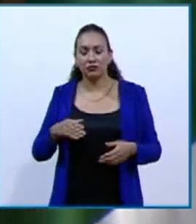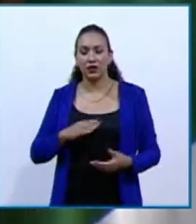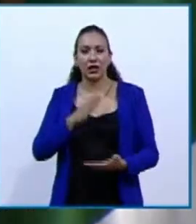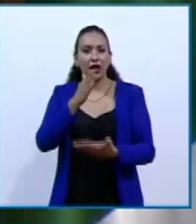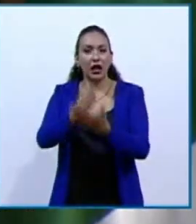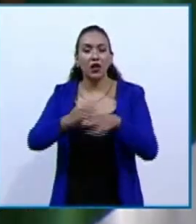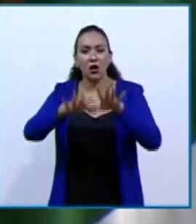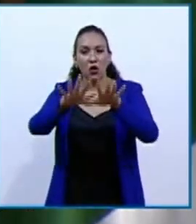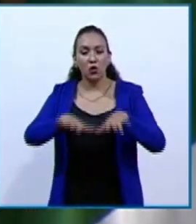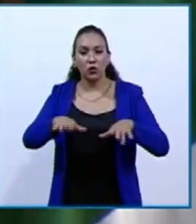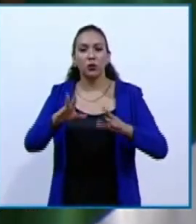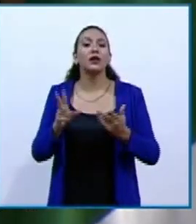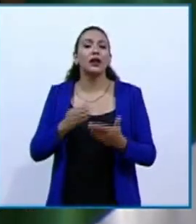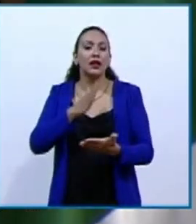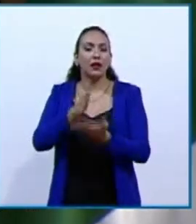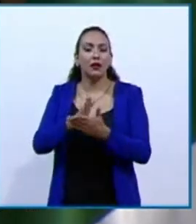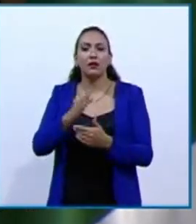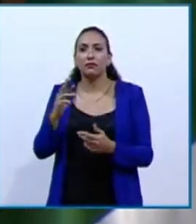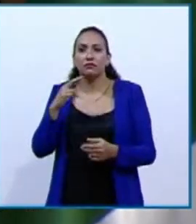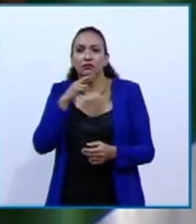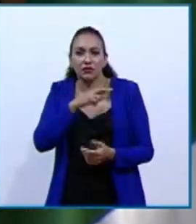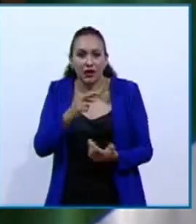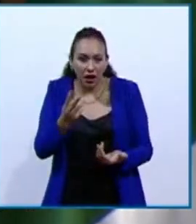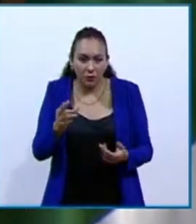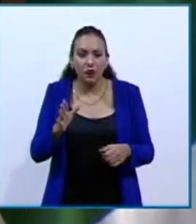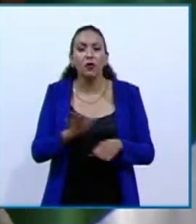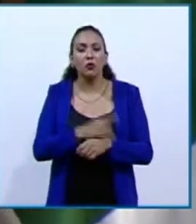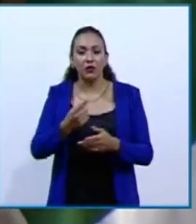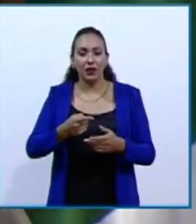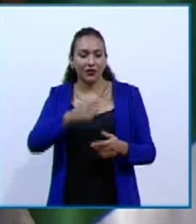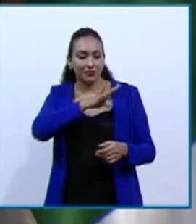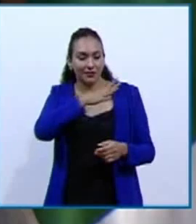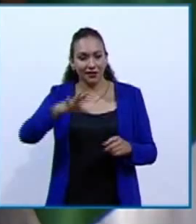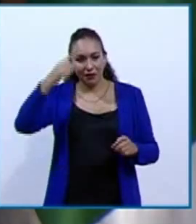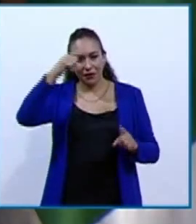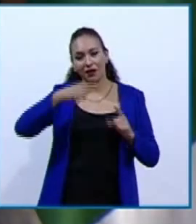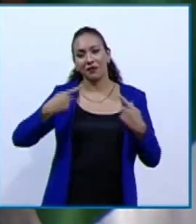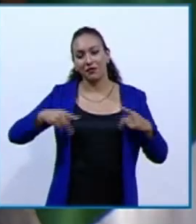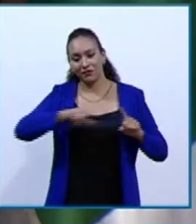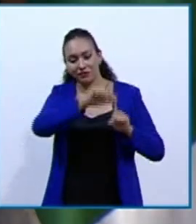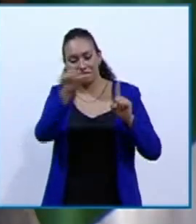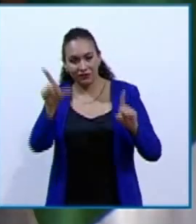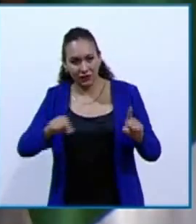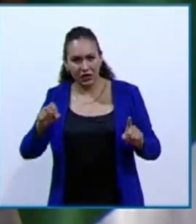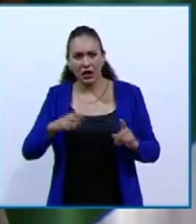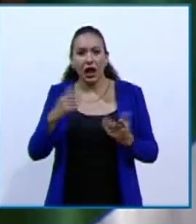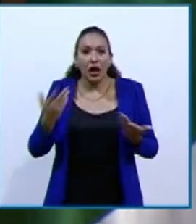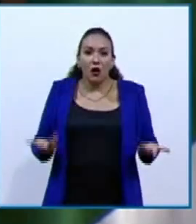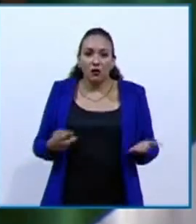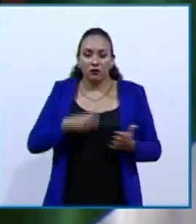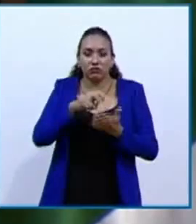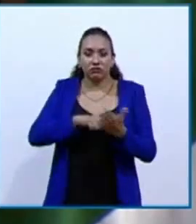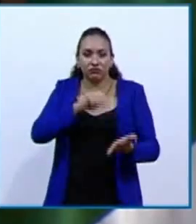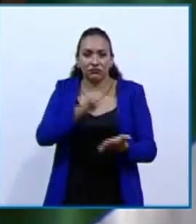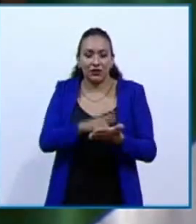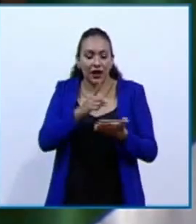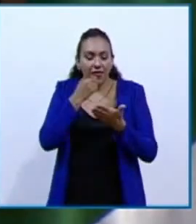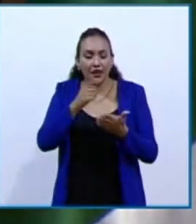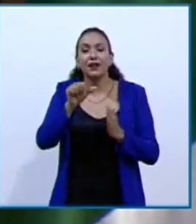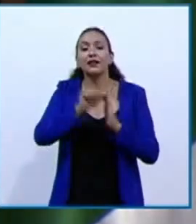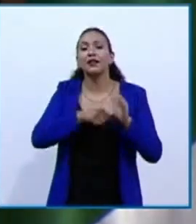porque tienen efectos generales. La reforma que fue votada hace unos días establece en su